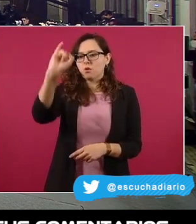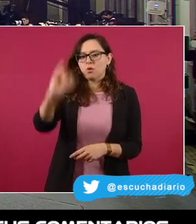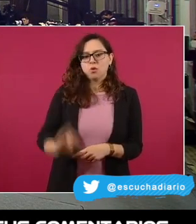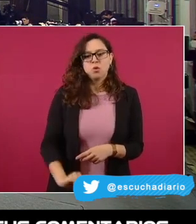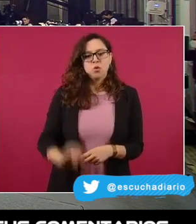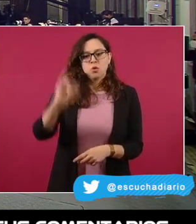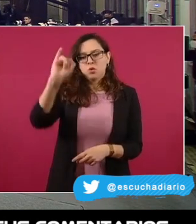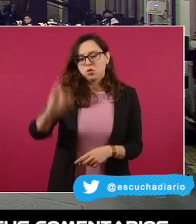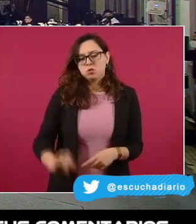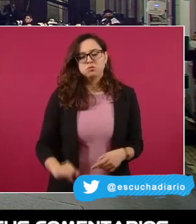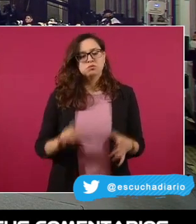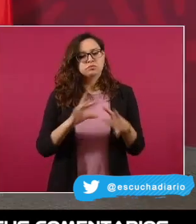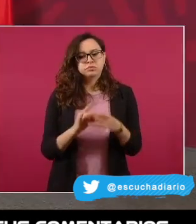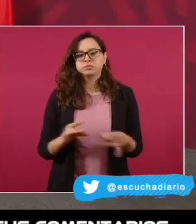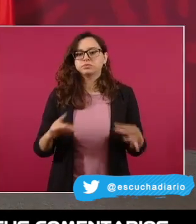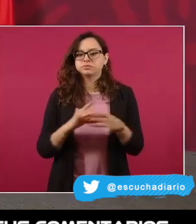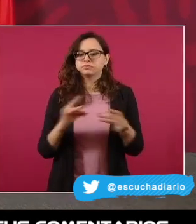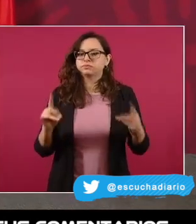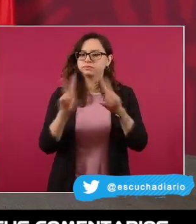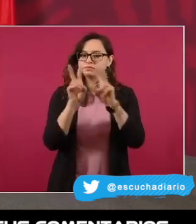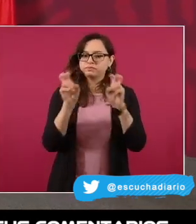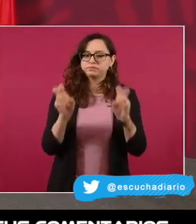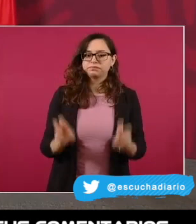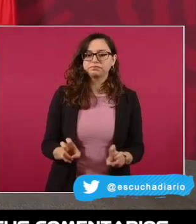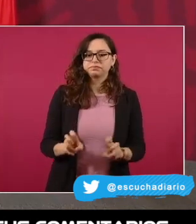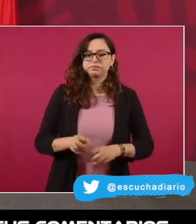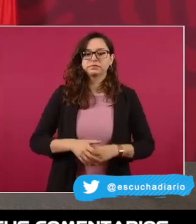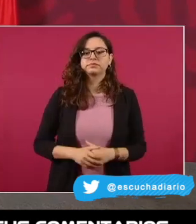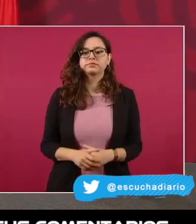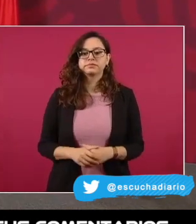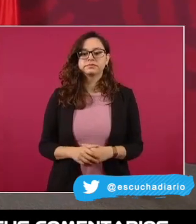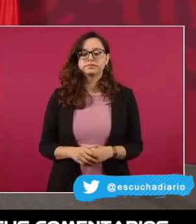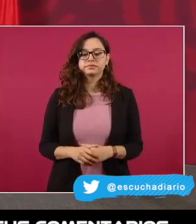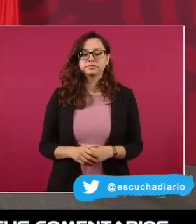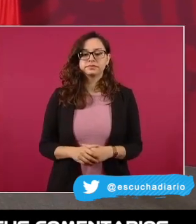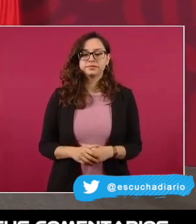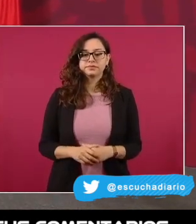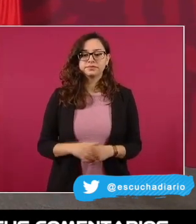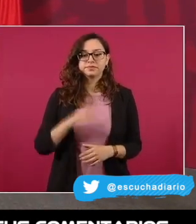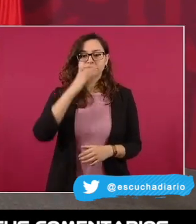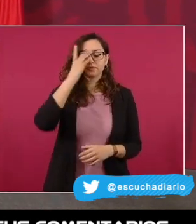a terminarlo. Pide que la votación sea unánime a favor de Cuba.